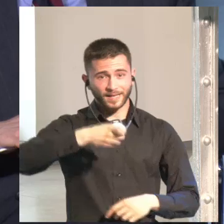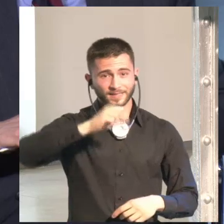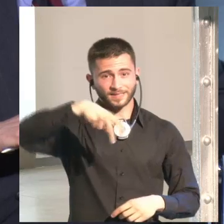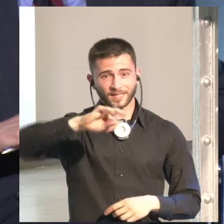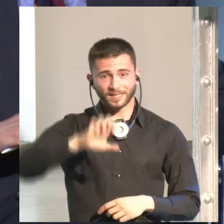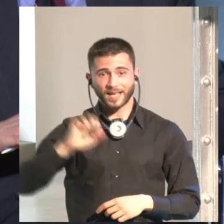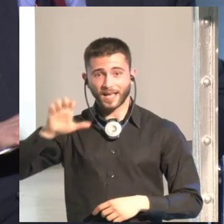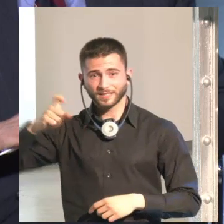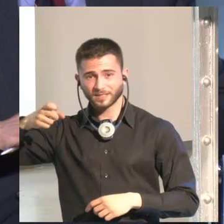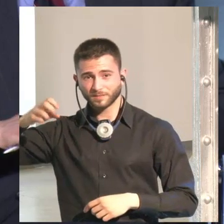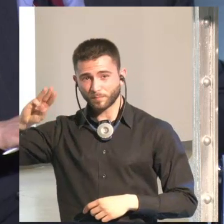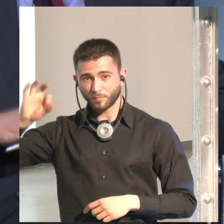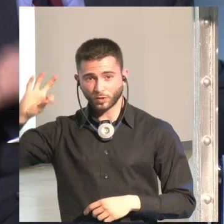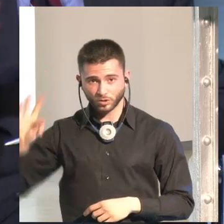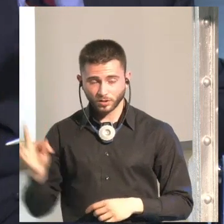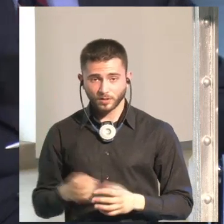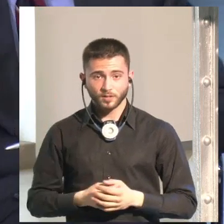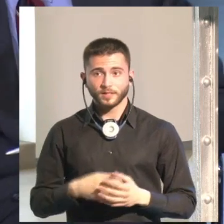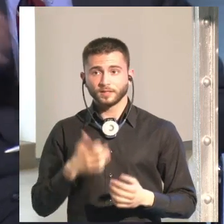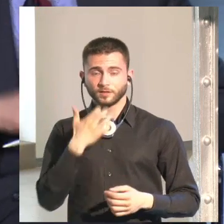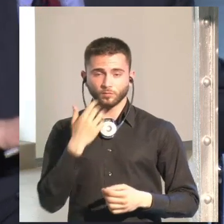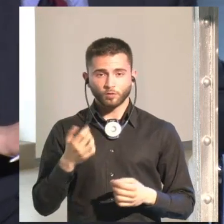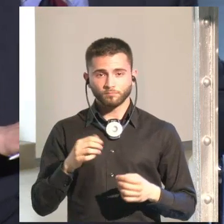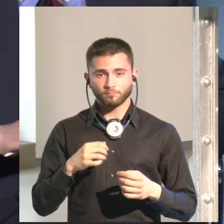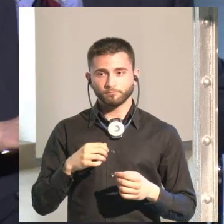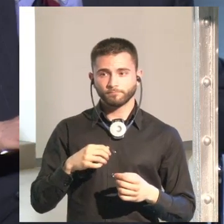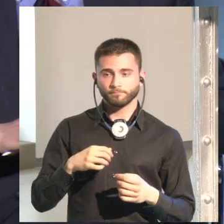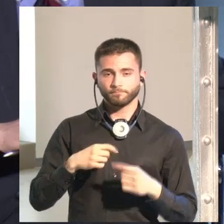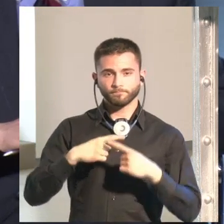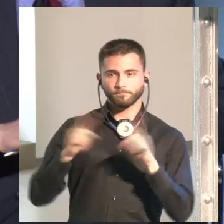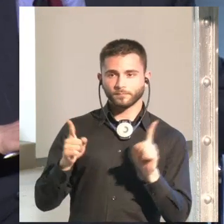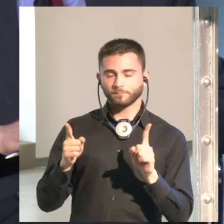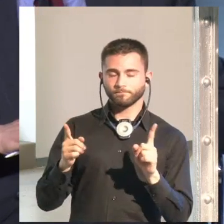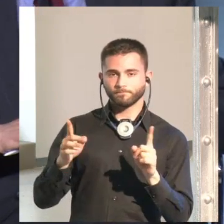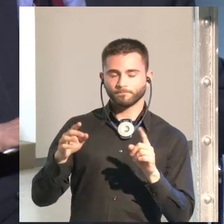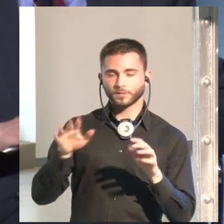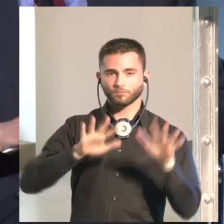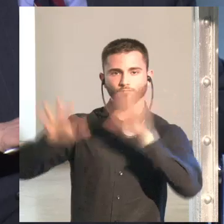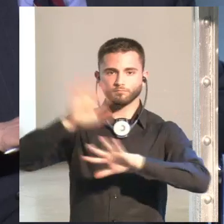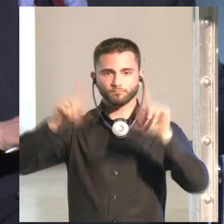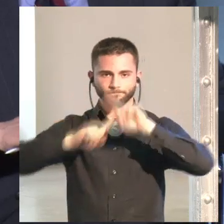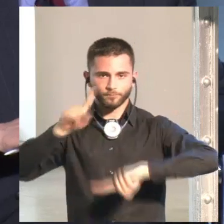realmente se revela como una dicotomía también problemática en sí misma.